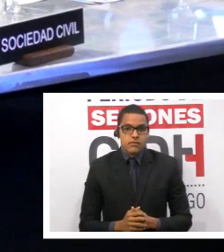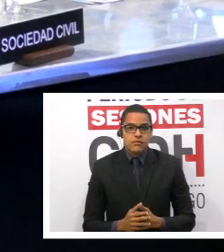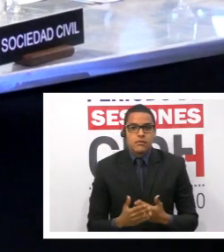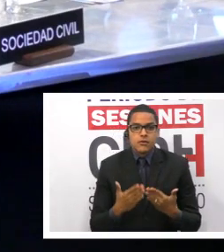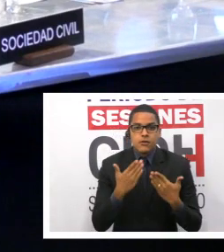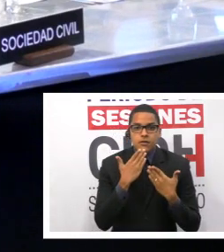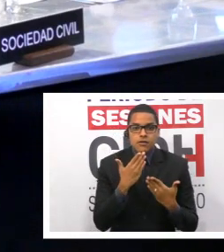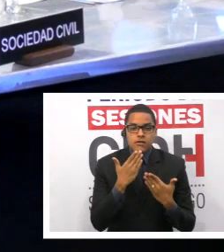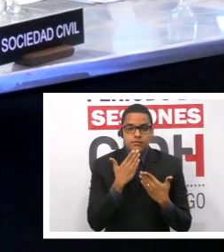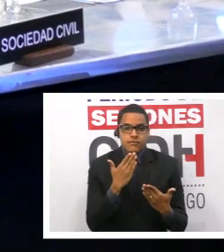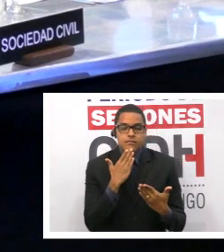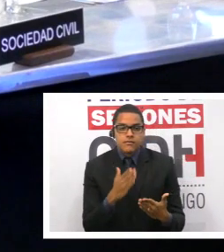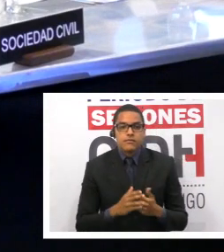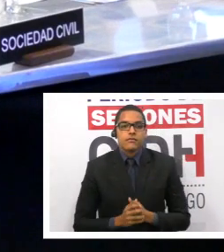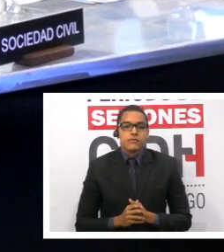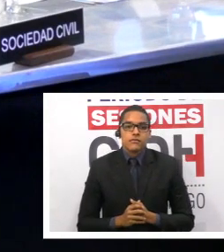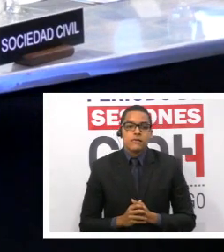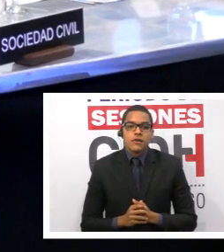o